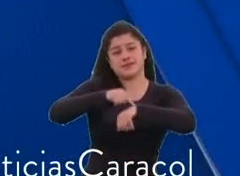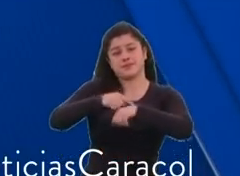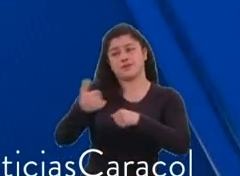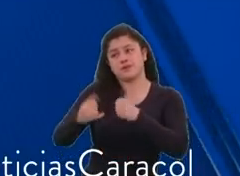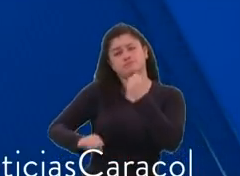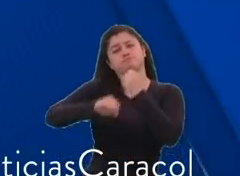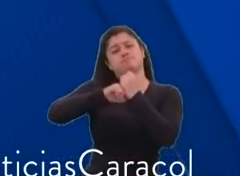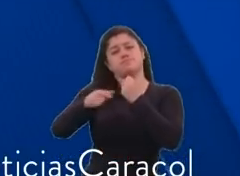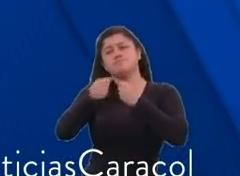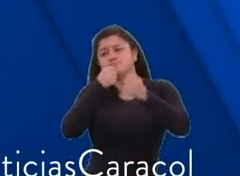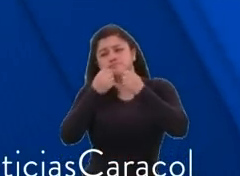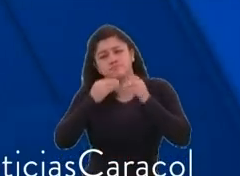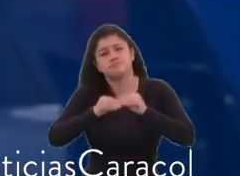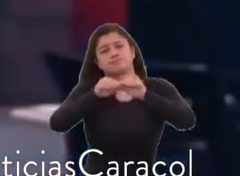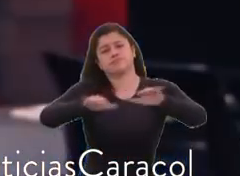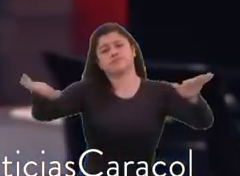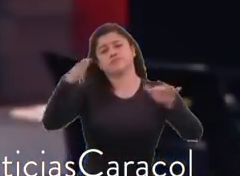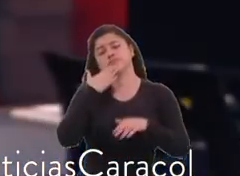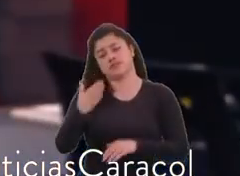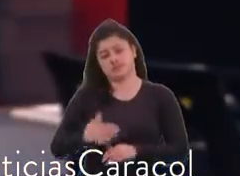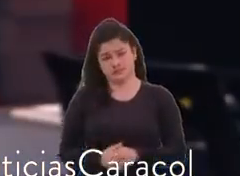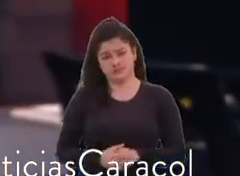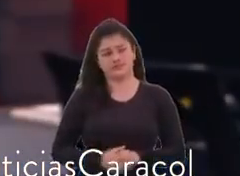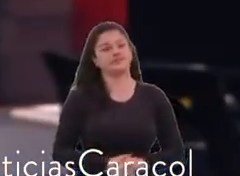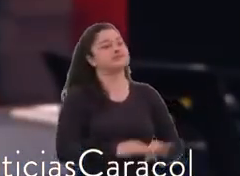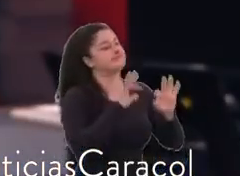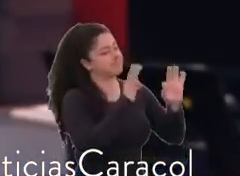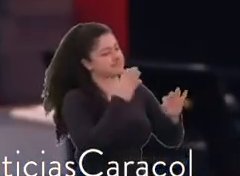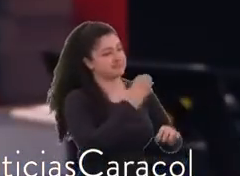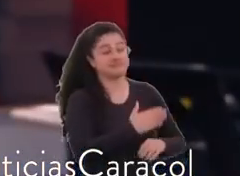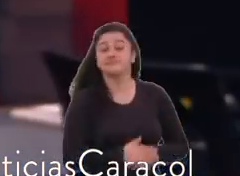situación. Gracias, Caracol. Y Alejandra, este paraíso no lo podemos dejar perder, definitivamente.